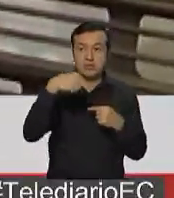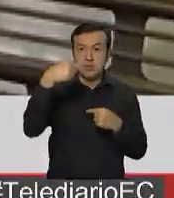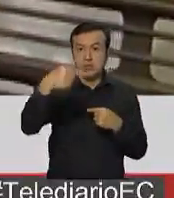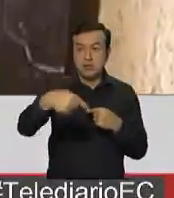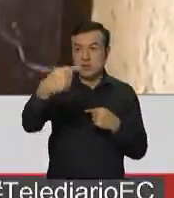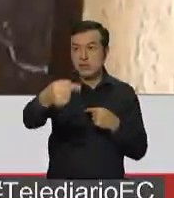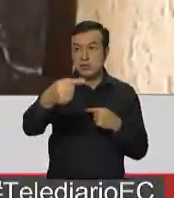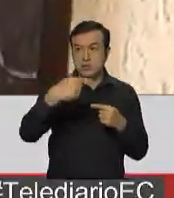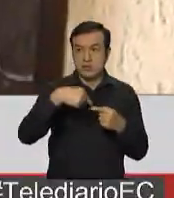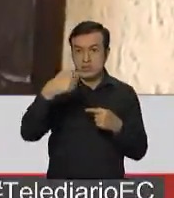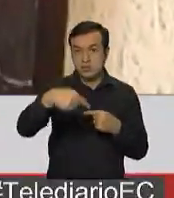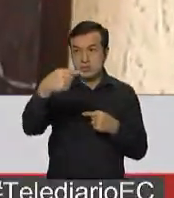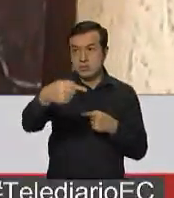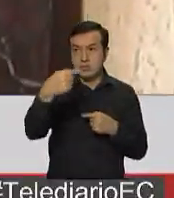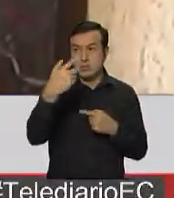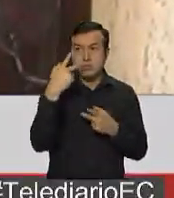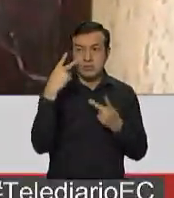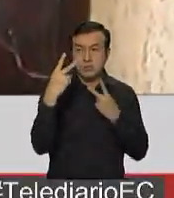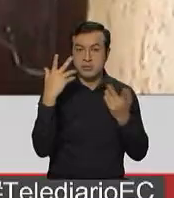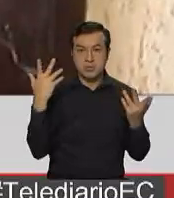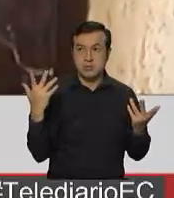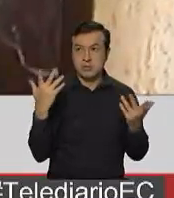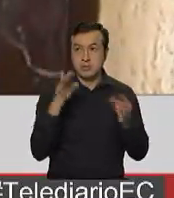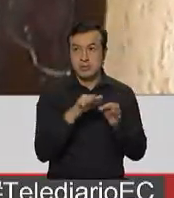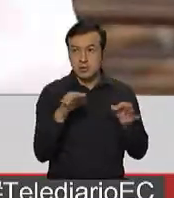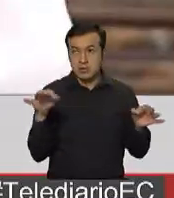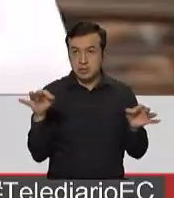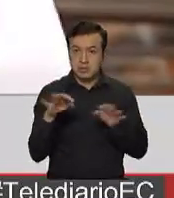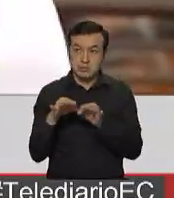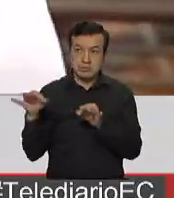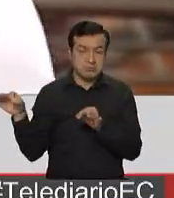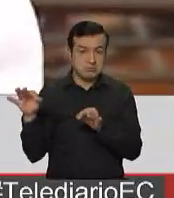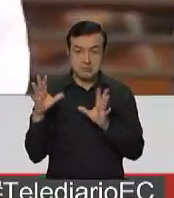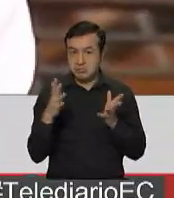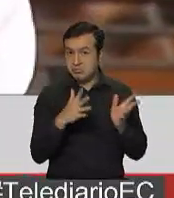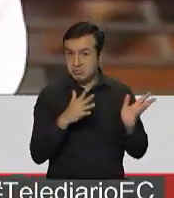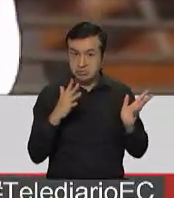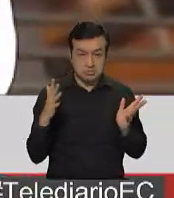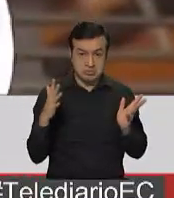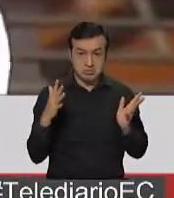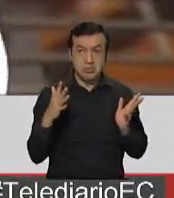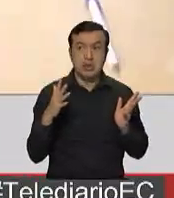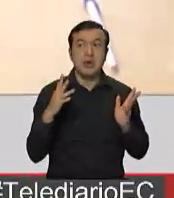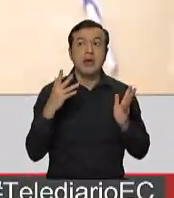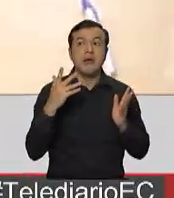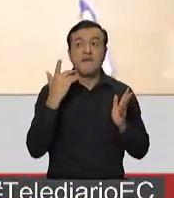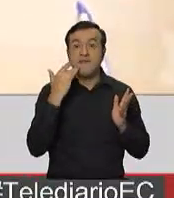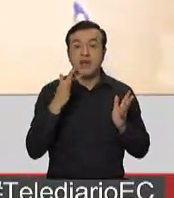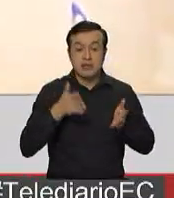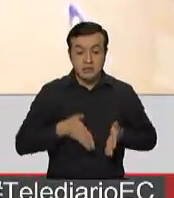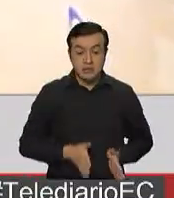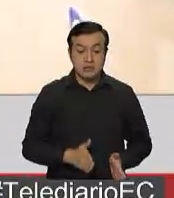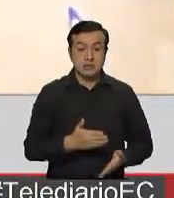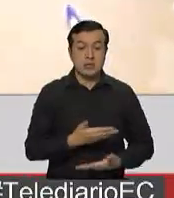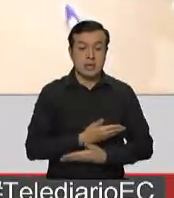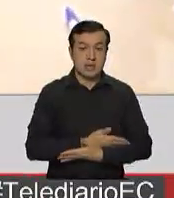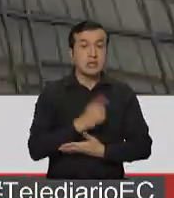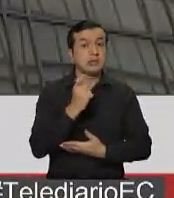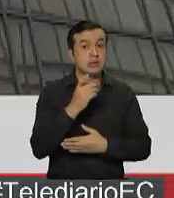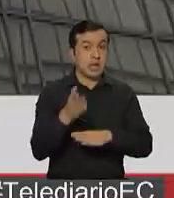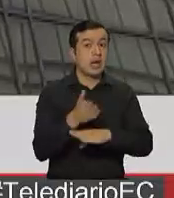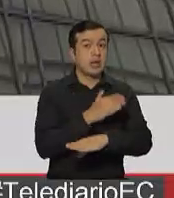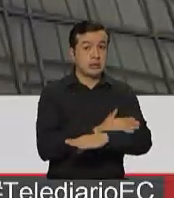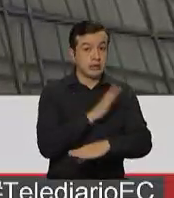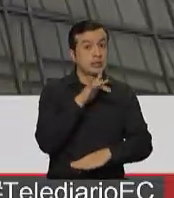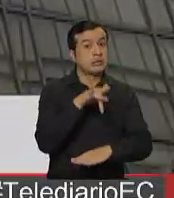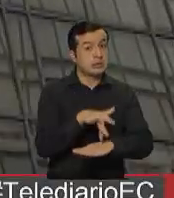no. Aparentemente no hay tanto distanciamiento. El servicio de inscripción de nacimiento también necesita agendamiento previo.